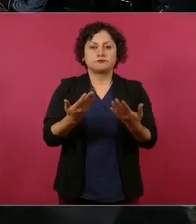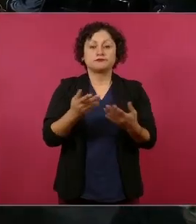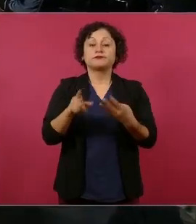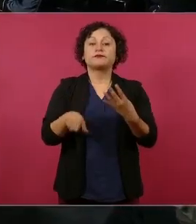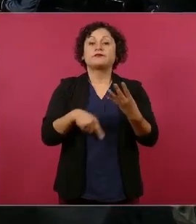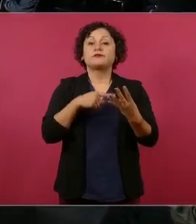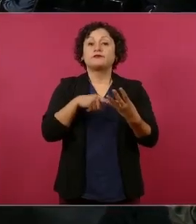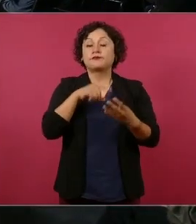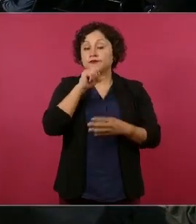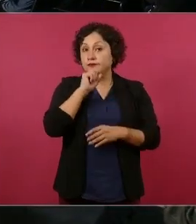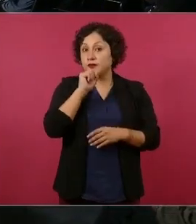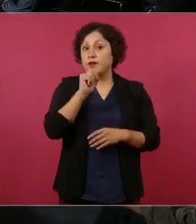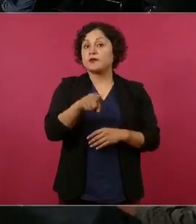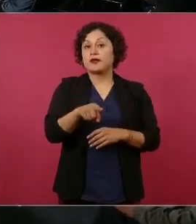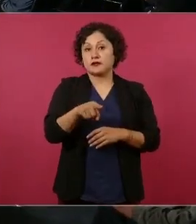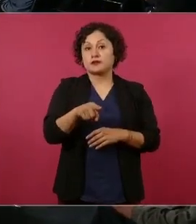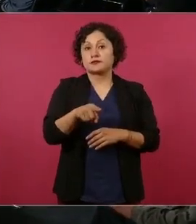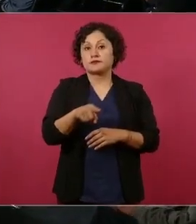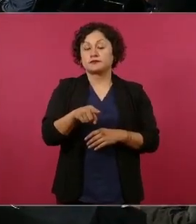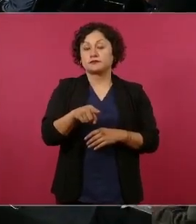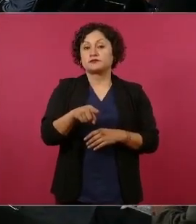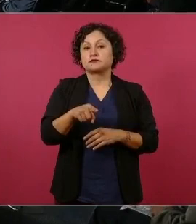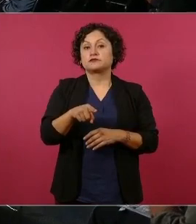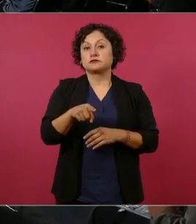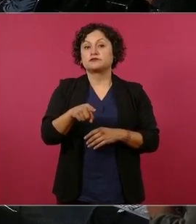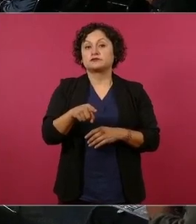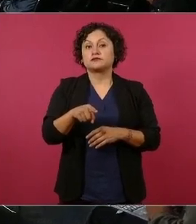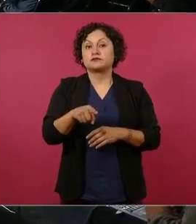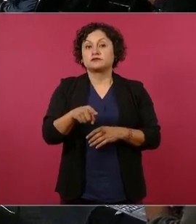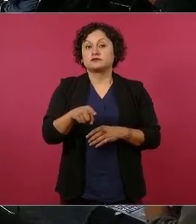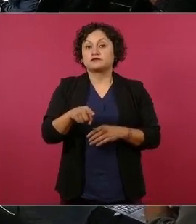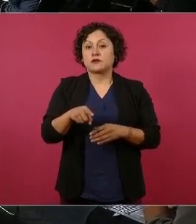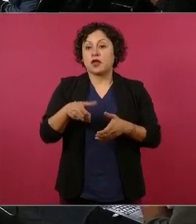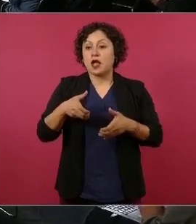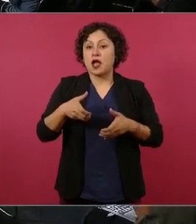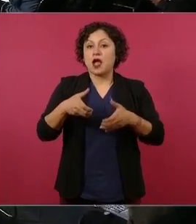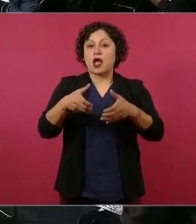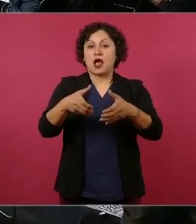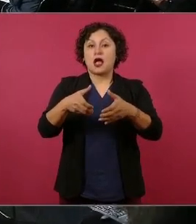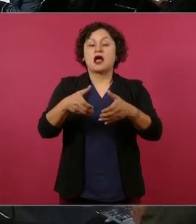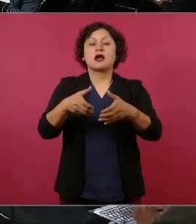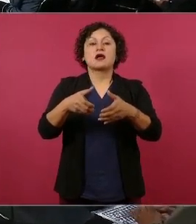ampliación de la superficie de playas públicas,